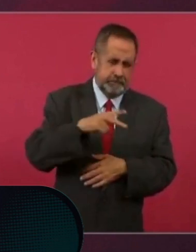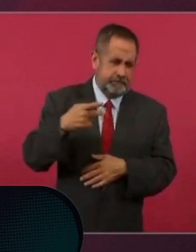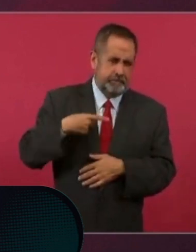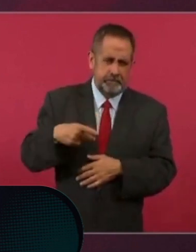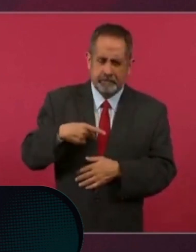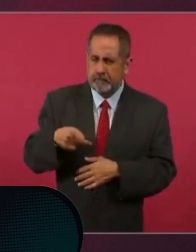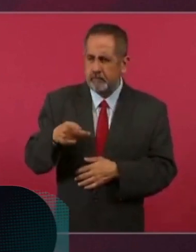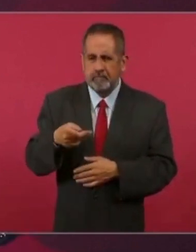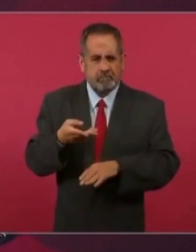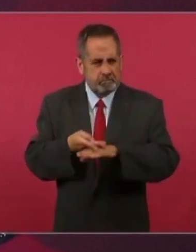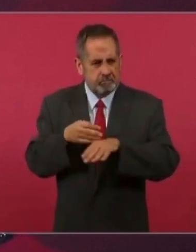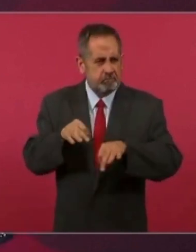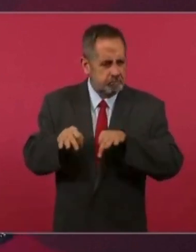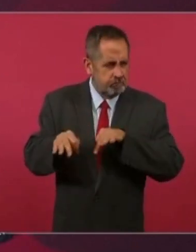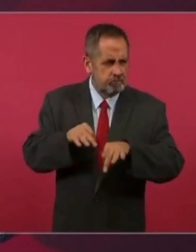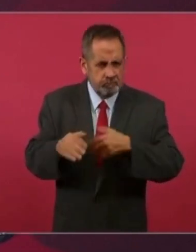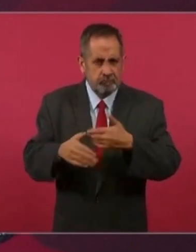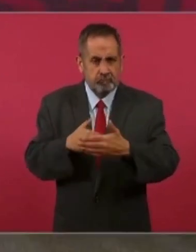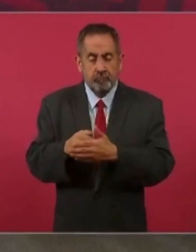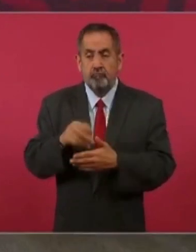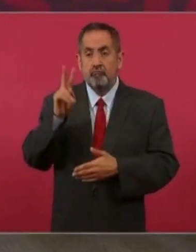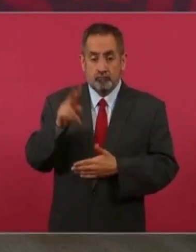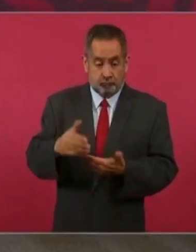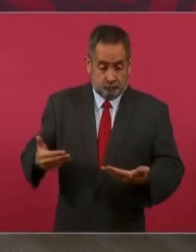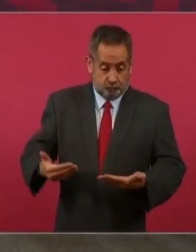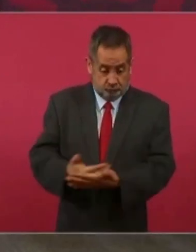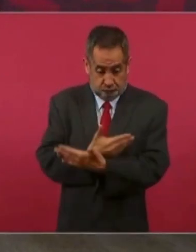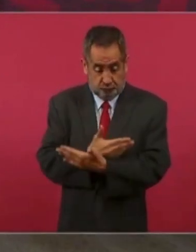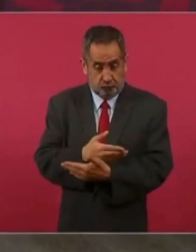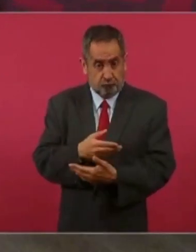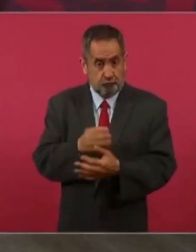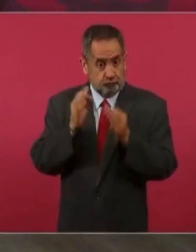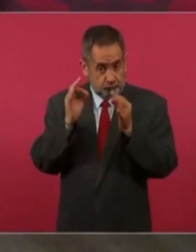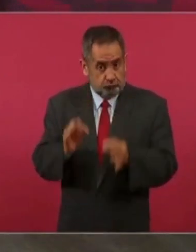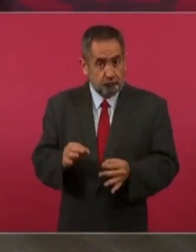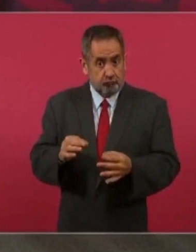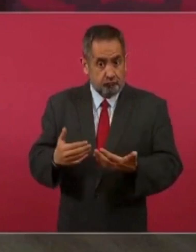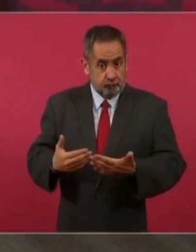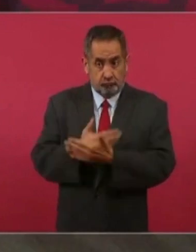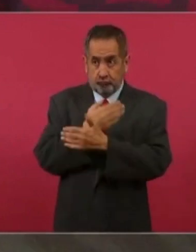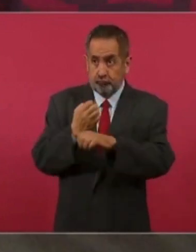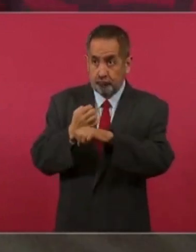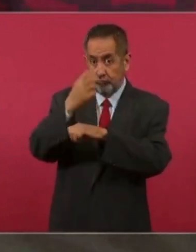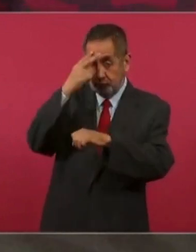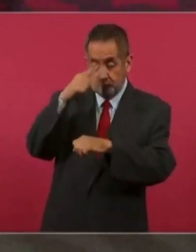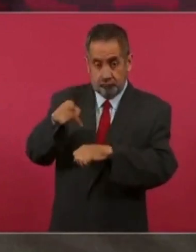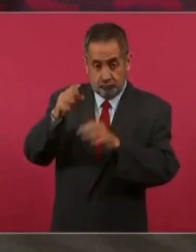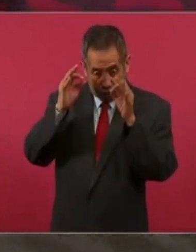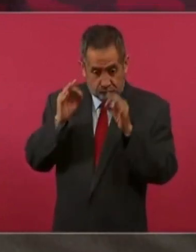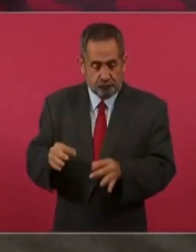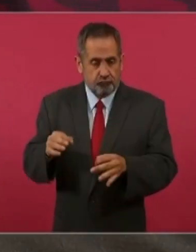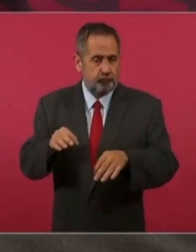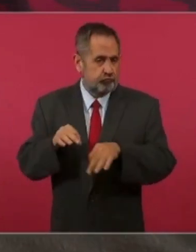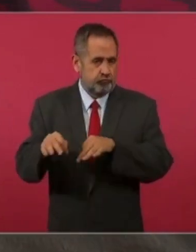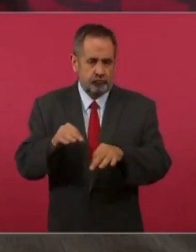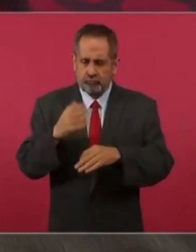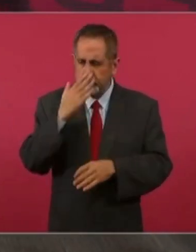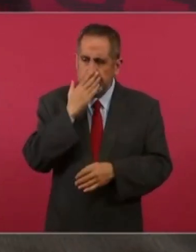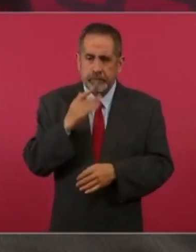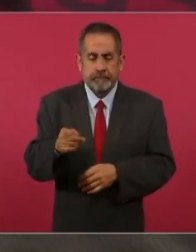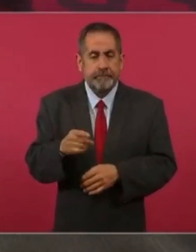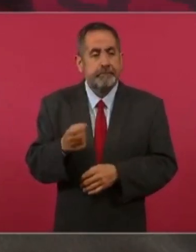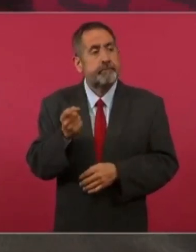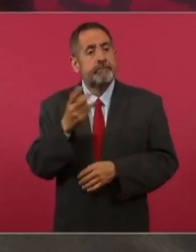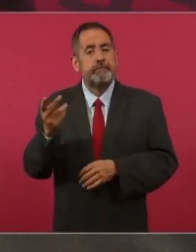muy trabajador. Los que nacieron en el Estado de México y los que